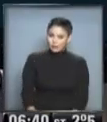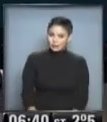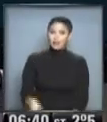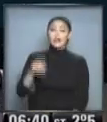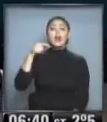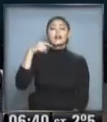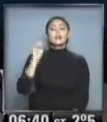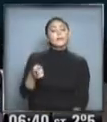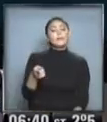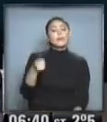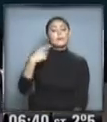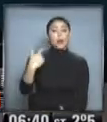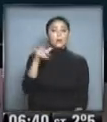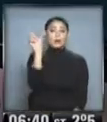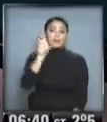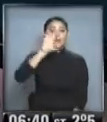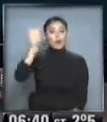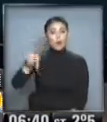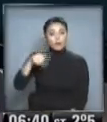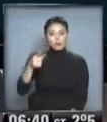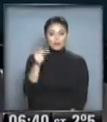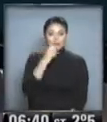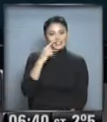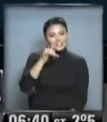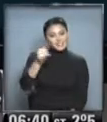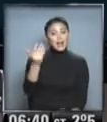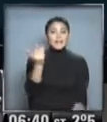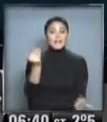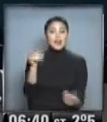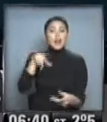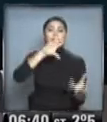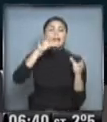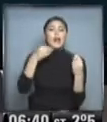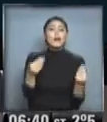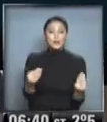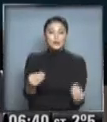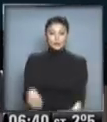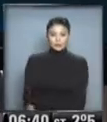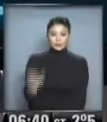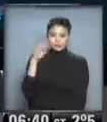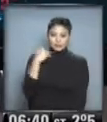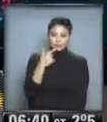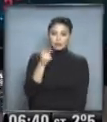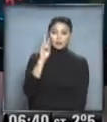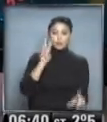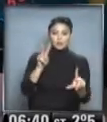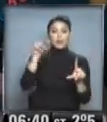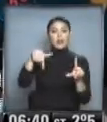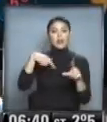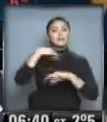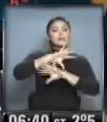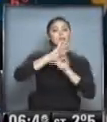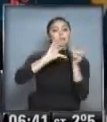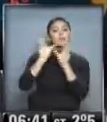a propósito, Cari, ¿recorremos el país? Sí, buenísimo. A ver, ¿cómo está el tiempo? Aquí venimos con el